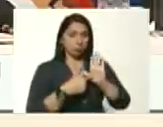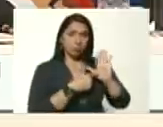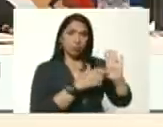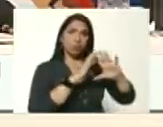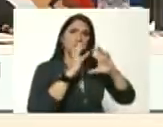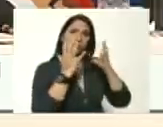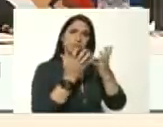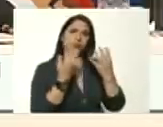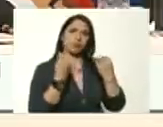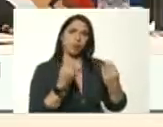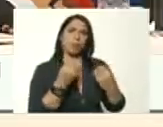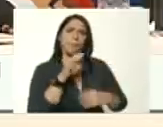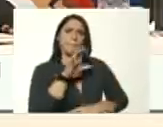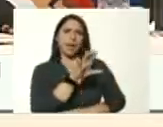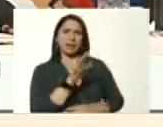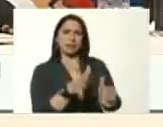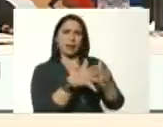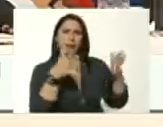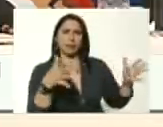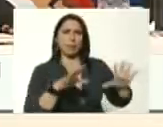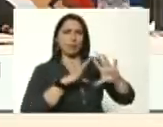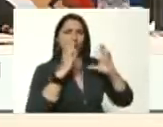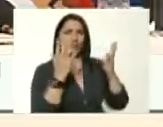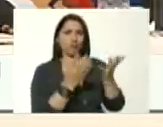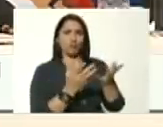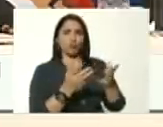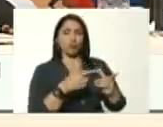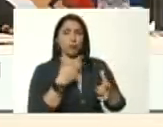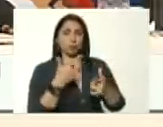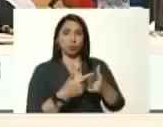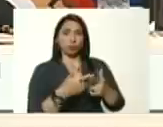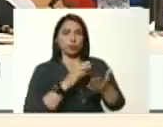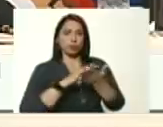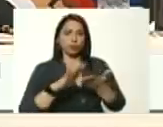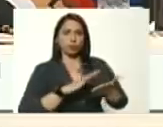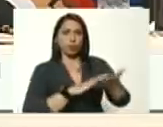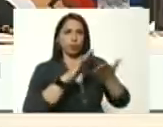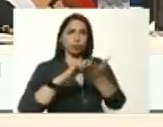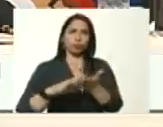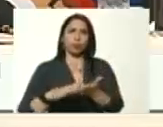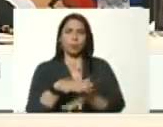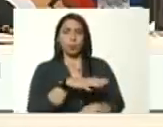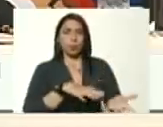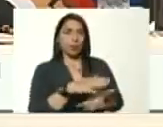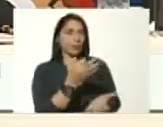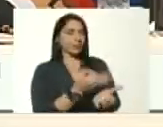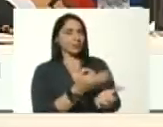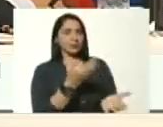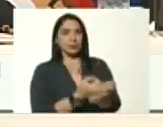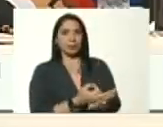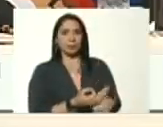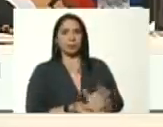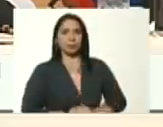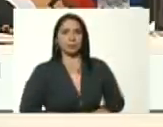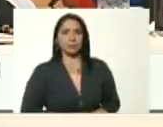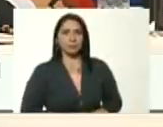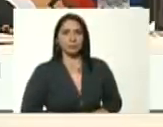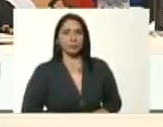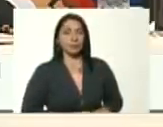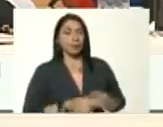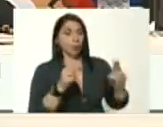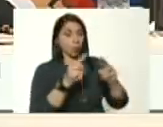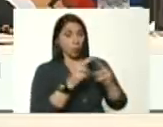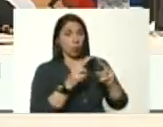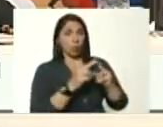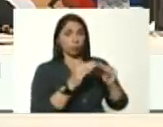como una potencia del mundo entonces la solución al conflicto siempre va a pasar por reconocernos